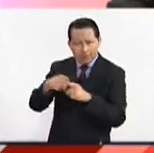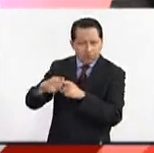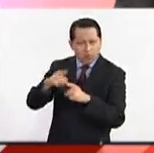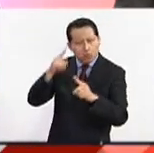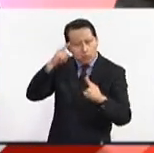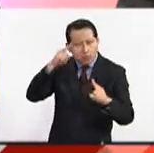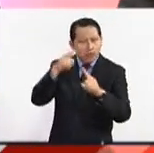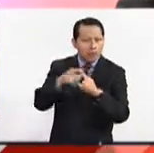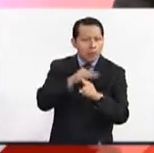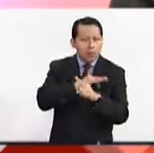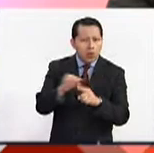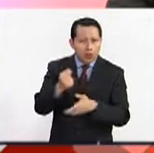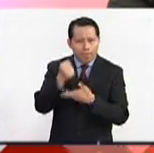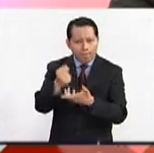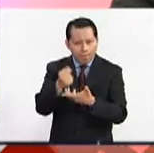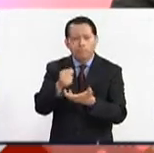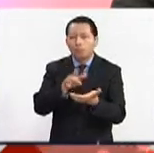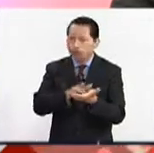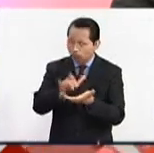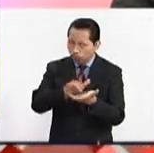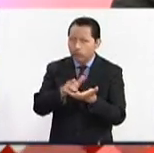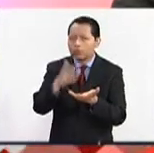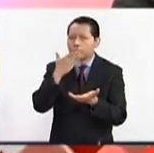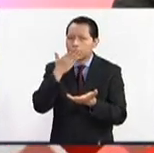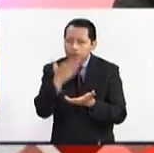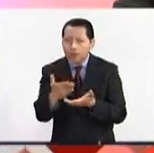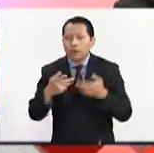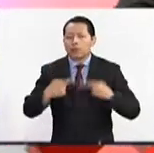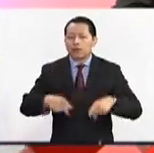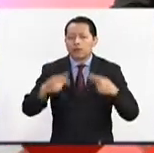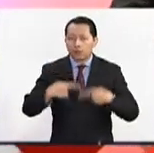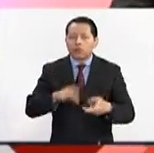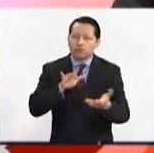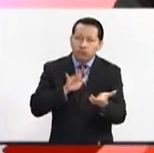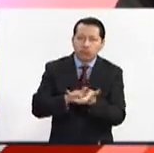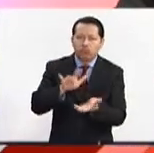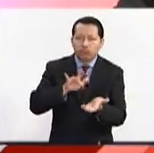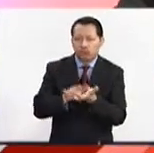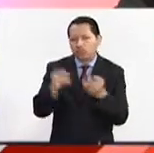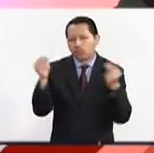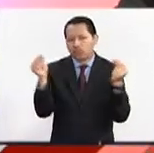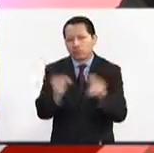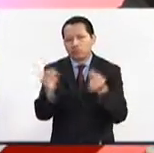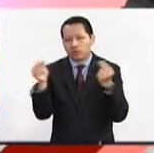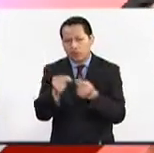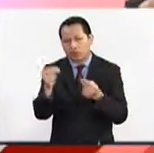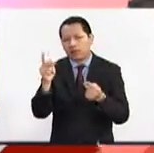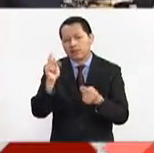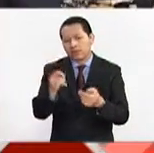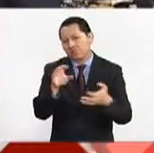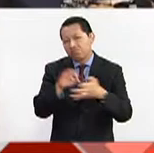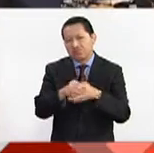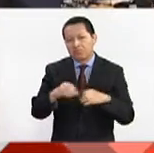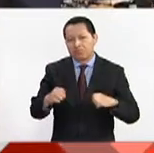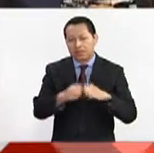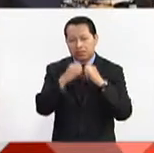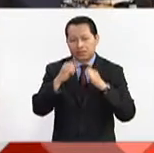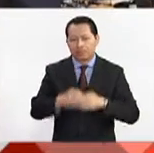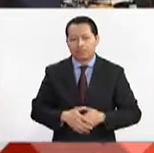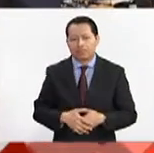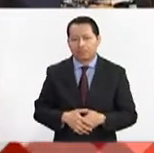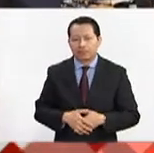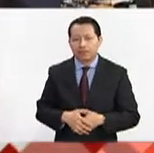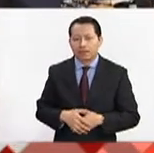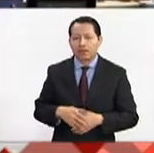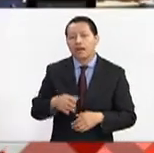contemos con los apoyos presupuestales y que cuente la población con los apoyos presupuestales que se ocupan con cargo a la emergencia. En un encuentro con